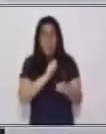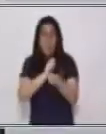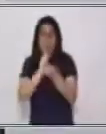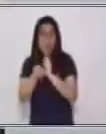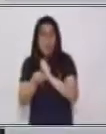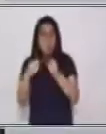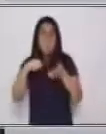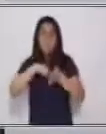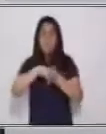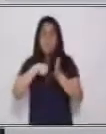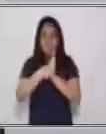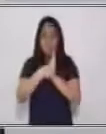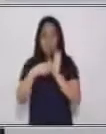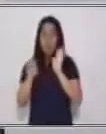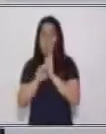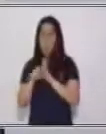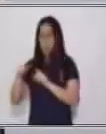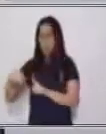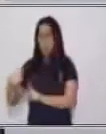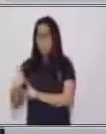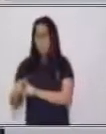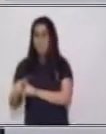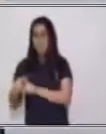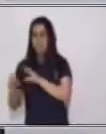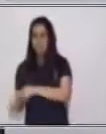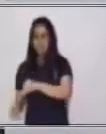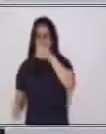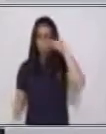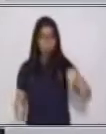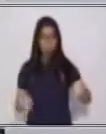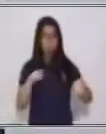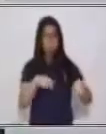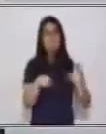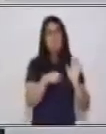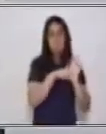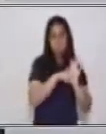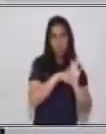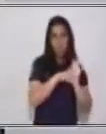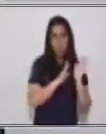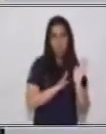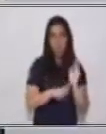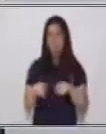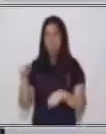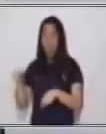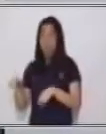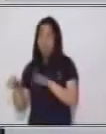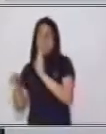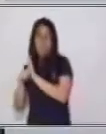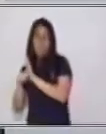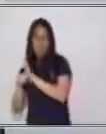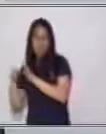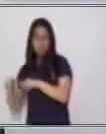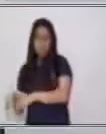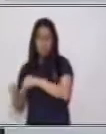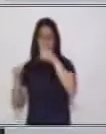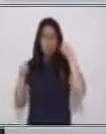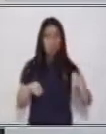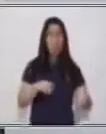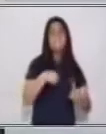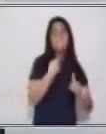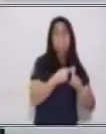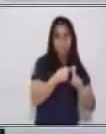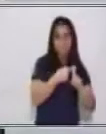variables, observemos. Ahora nos damos cuenta que A y B son exactamente